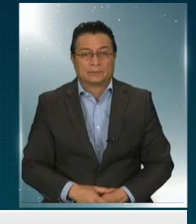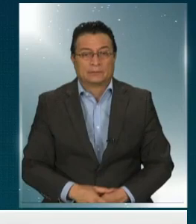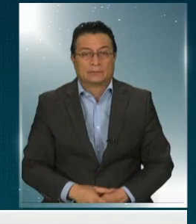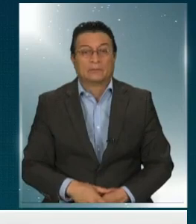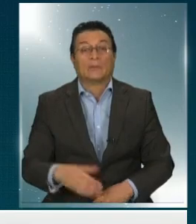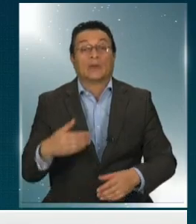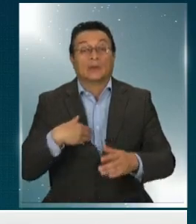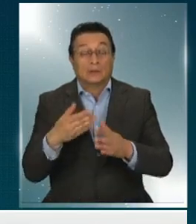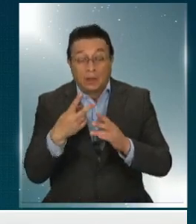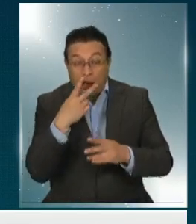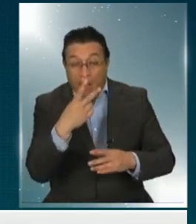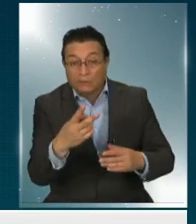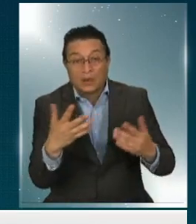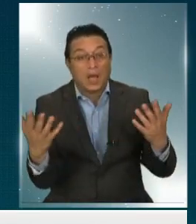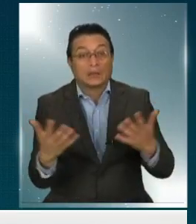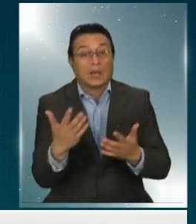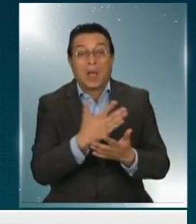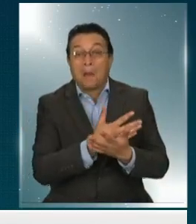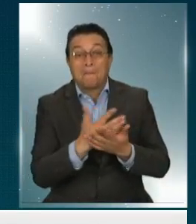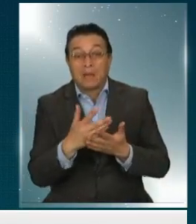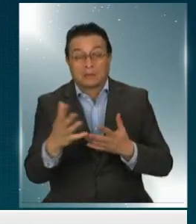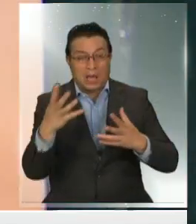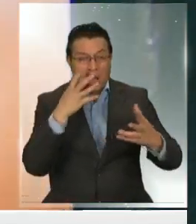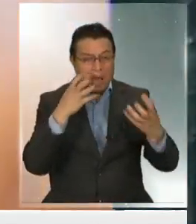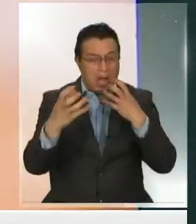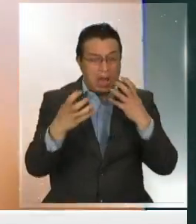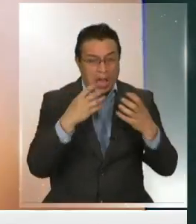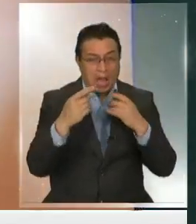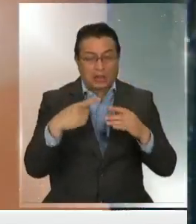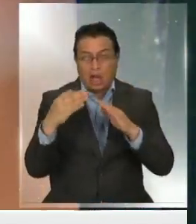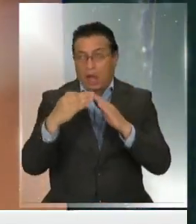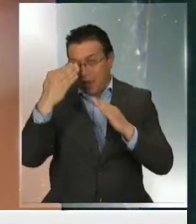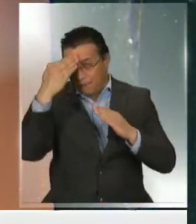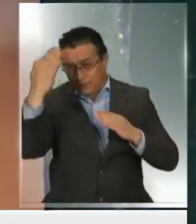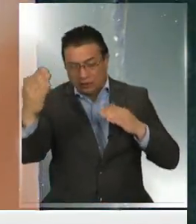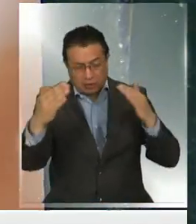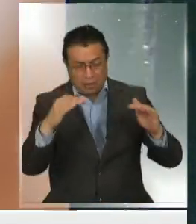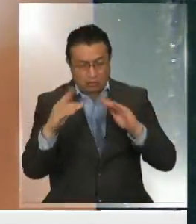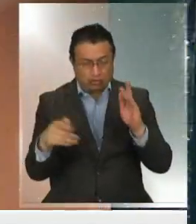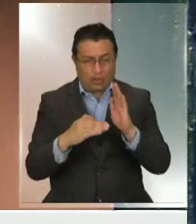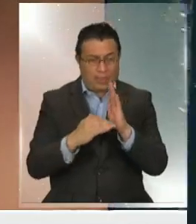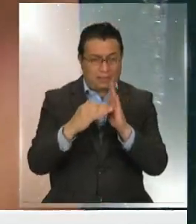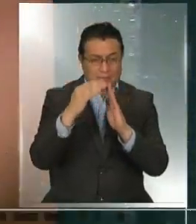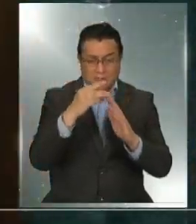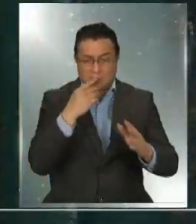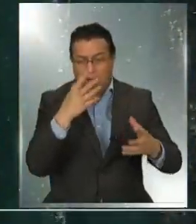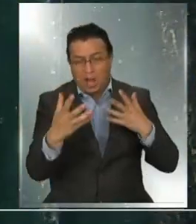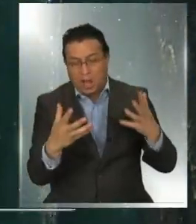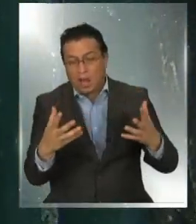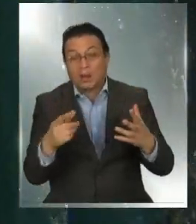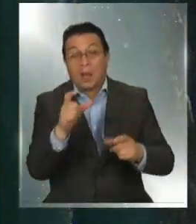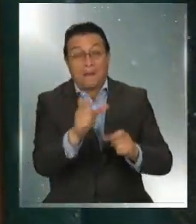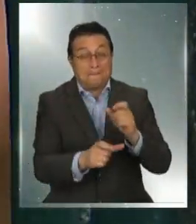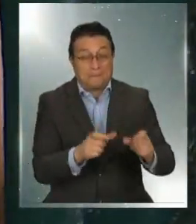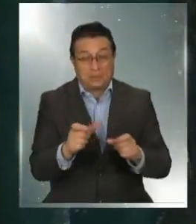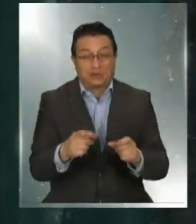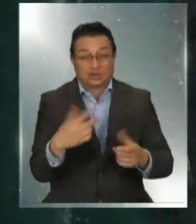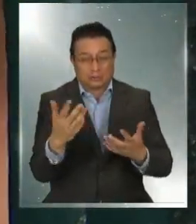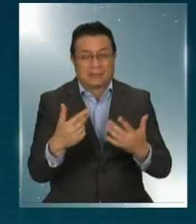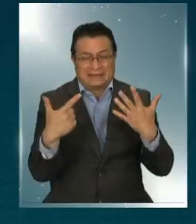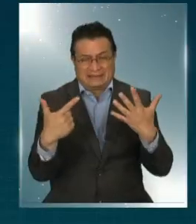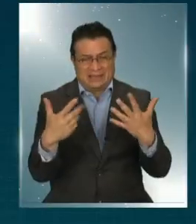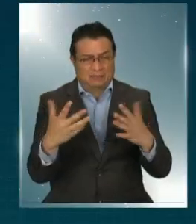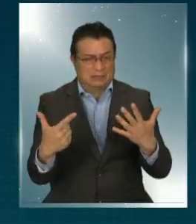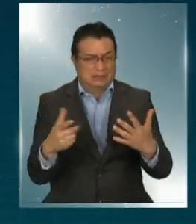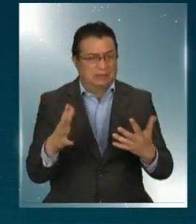Salimos a mirar qué es lo que estaba pasando y gritábamos incluso de condominio del frente. La gente salió y bueno, los tipos estaban acá, eran como 7